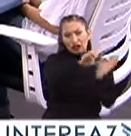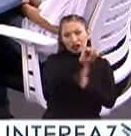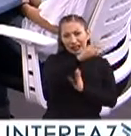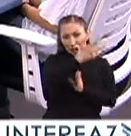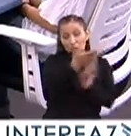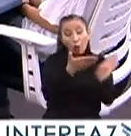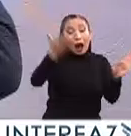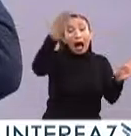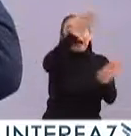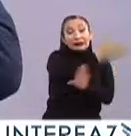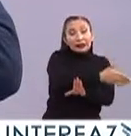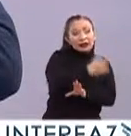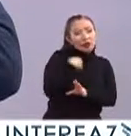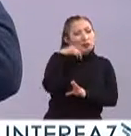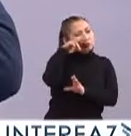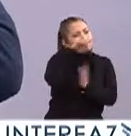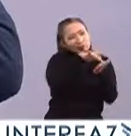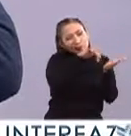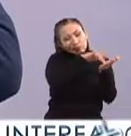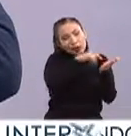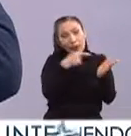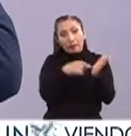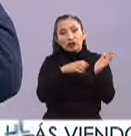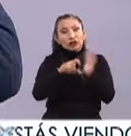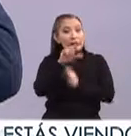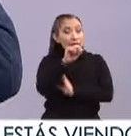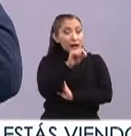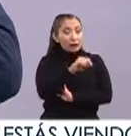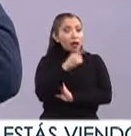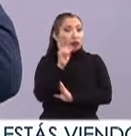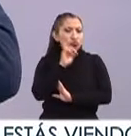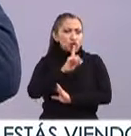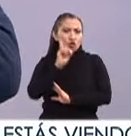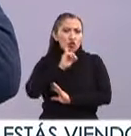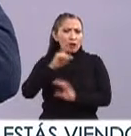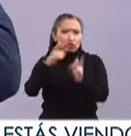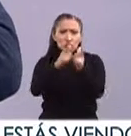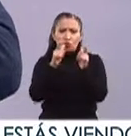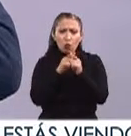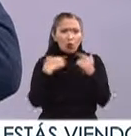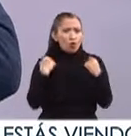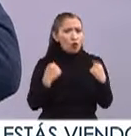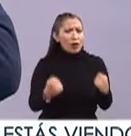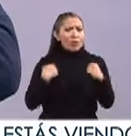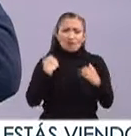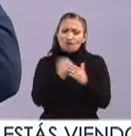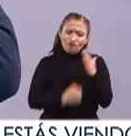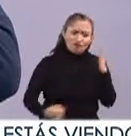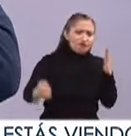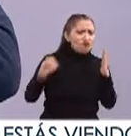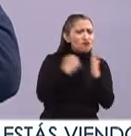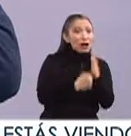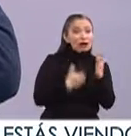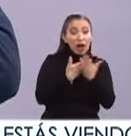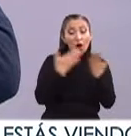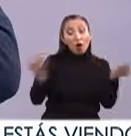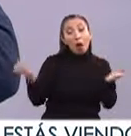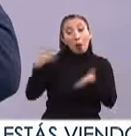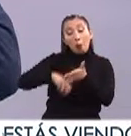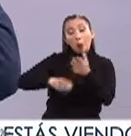¿no? Y en los 70 hubo un movimiento feminista muy fuerte y creo que hoy se ha